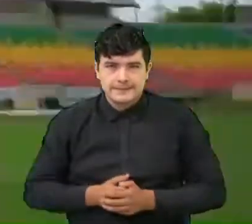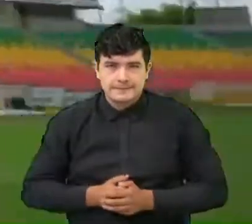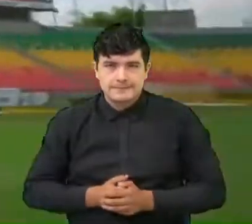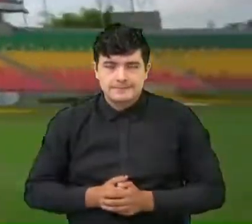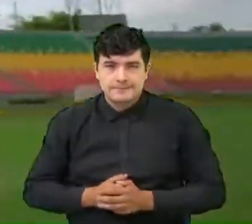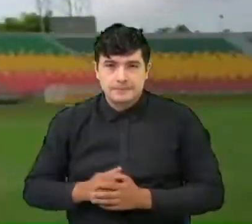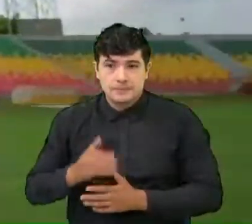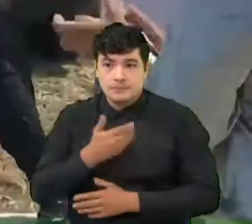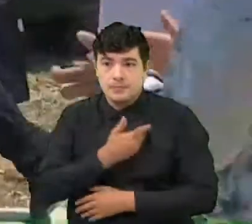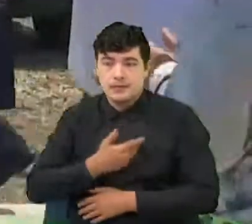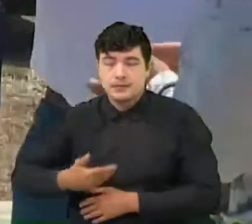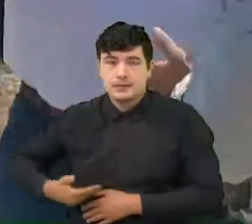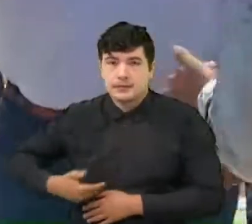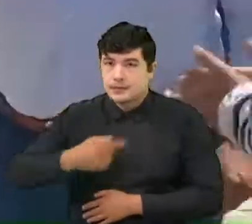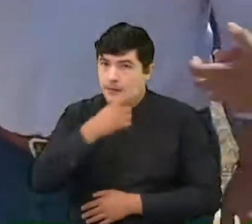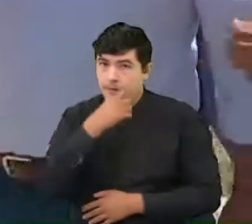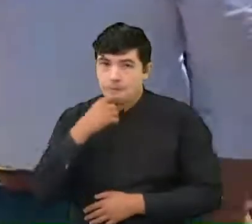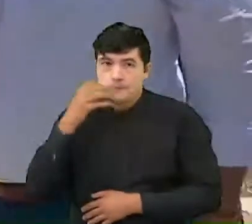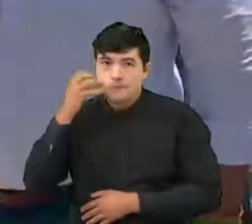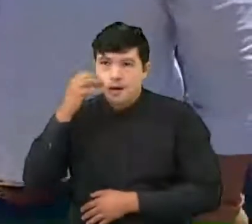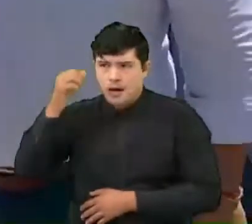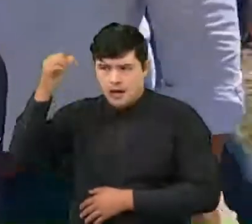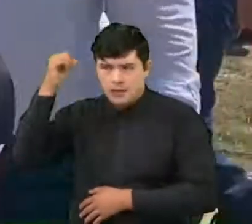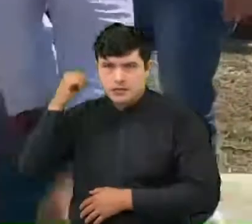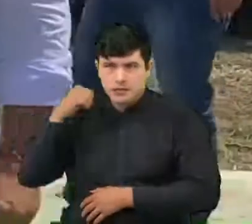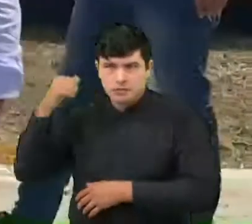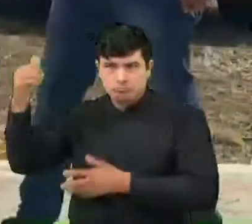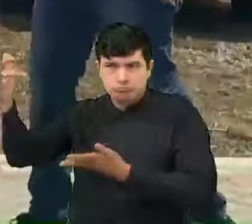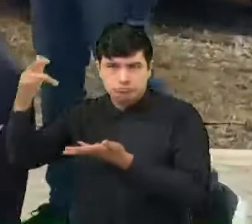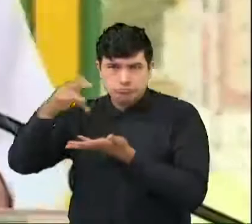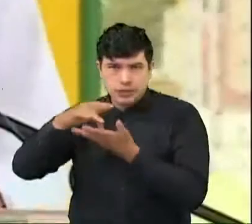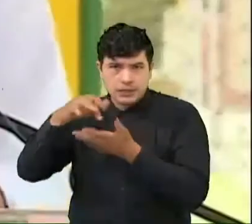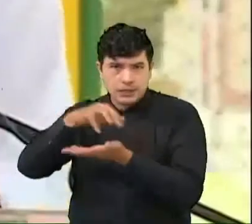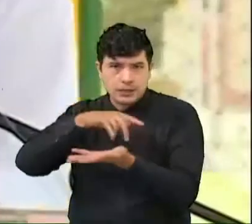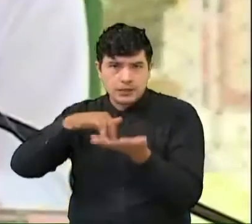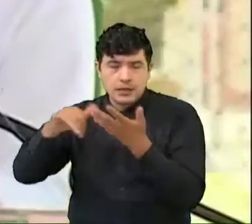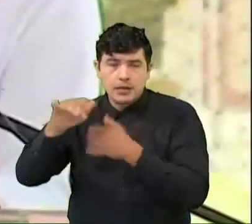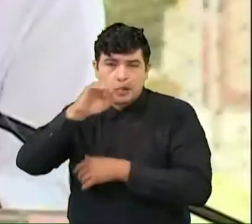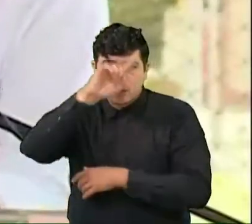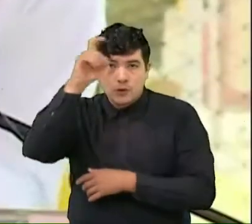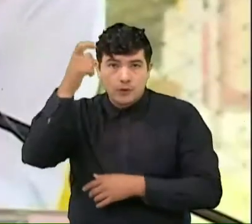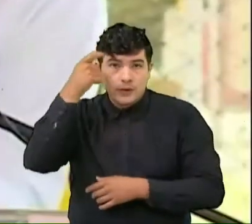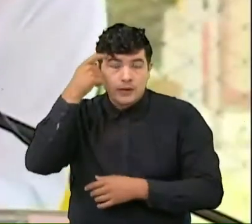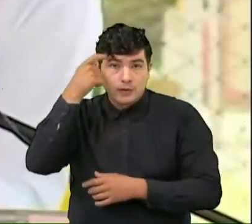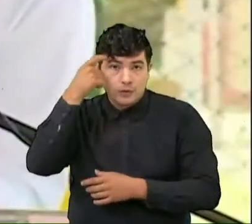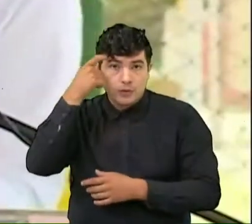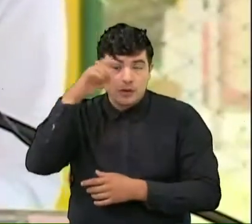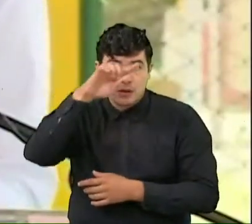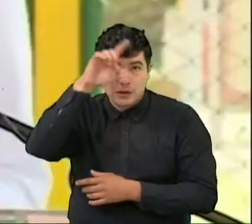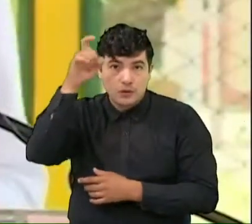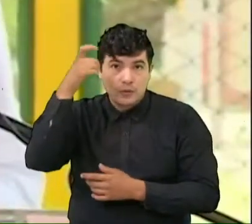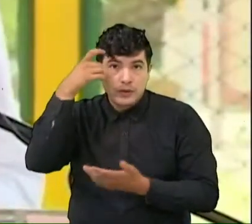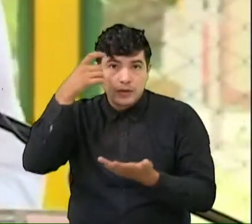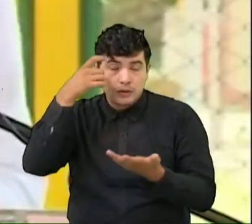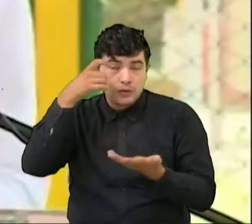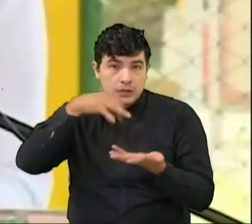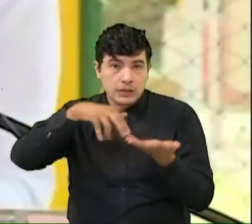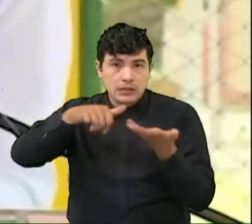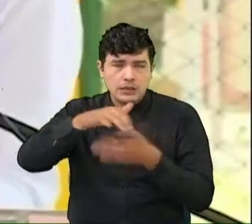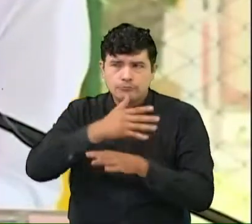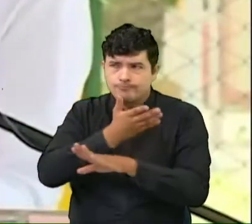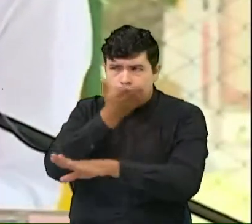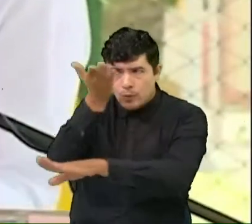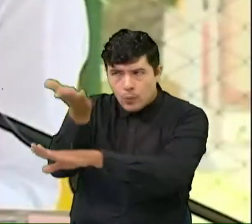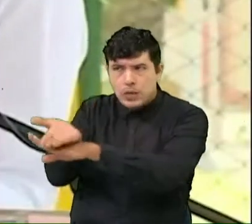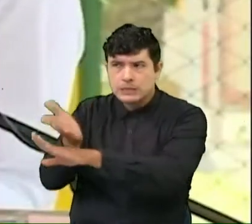llegó de parte del presidente Iván Duque tras pedido del gobernador Mauricio Aguilar. Yo quiero hacerle una propuesta muy importante.